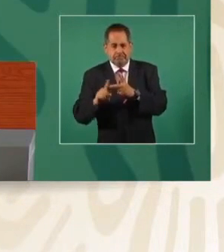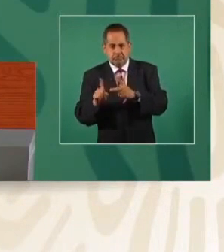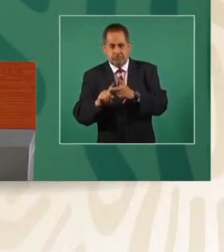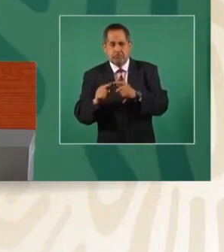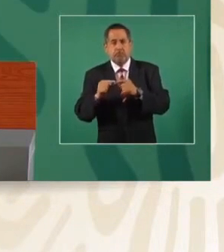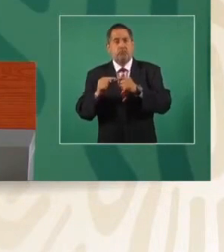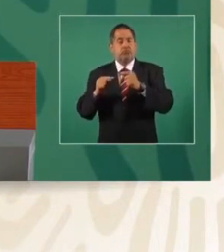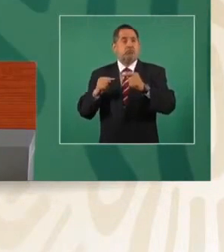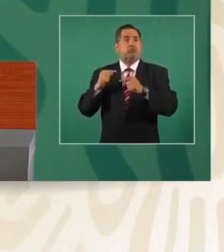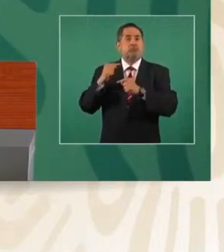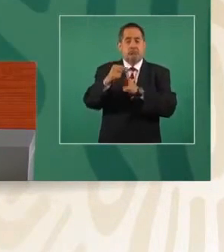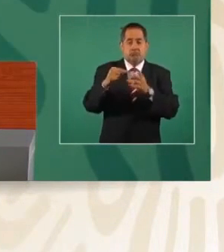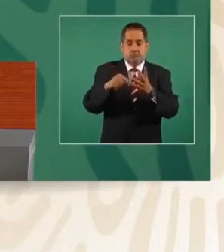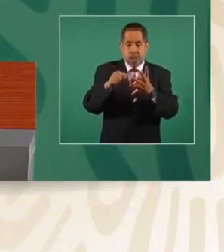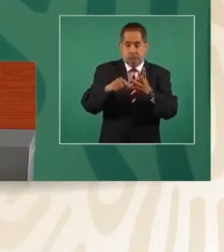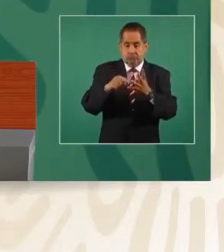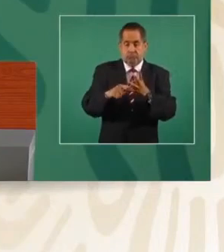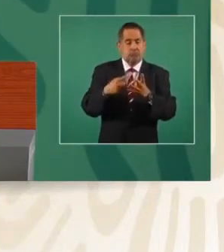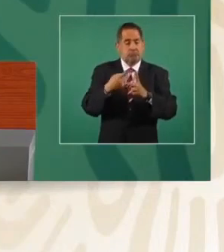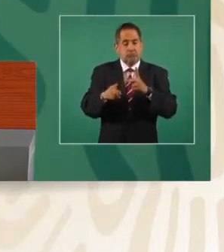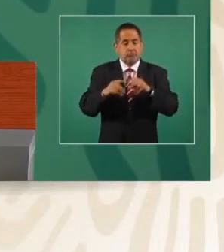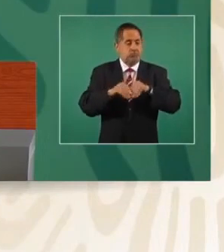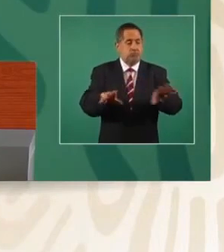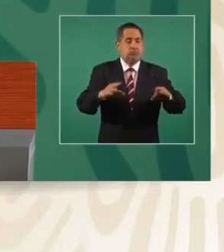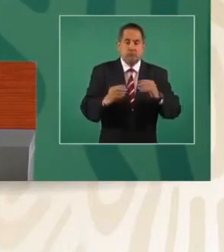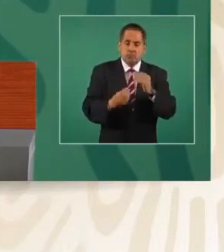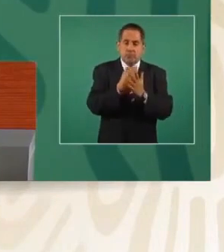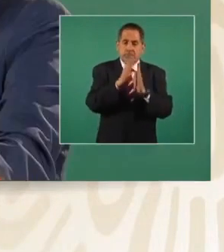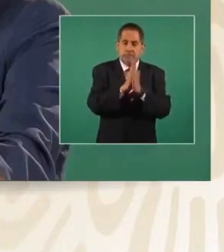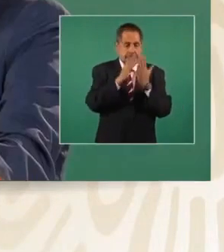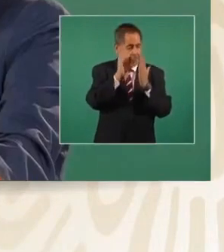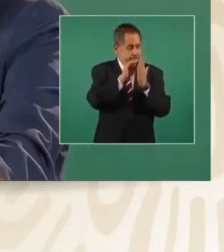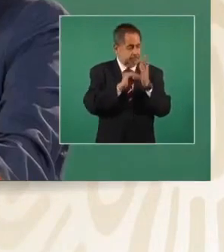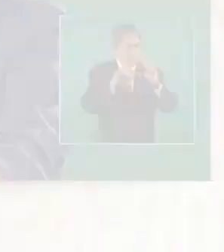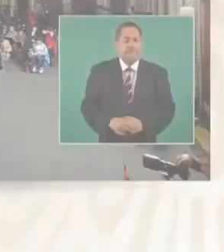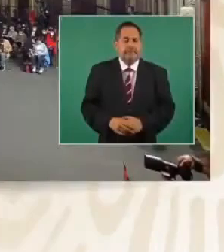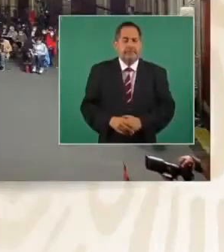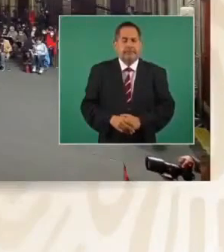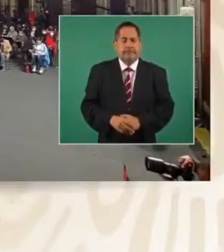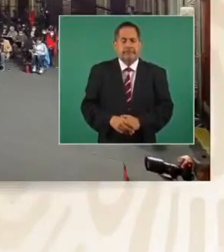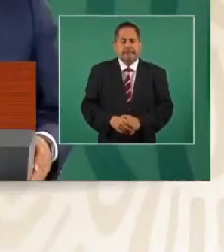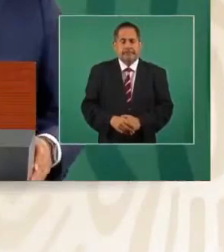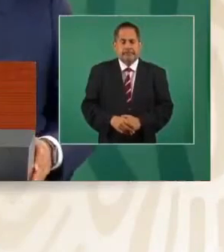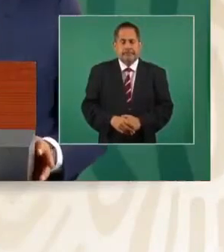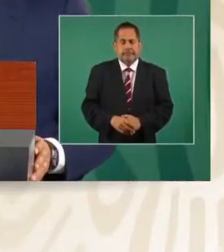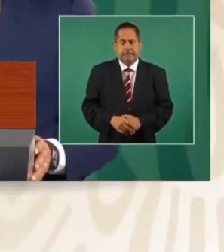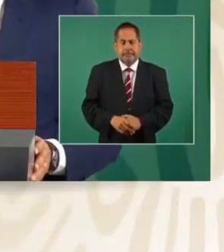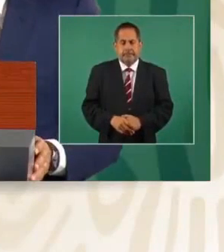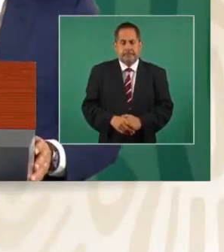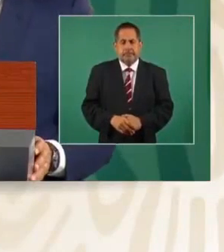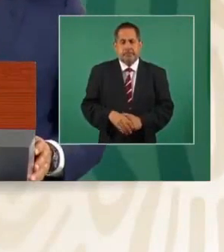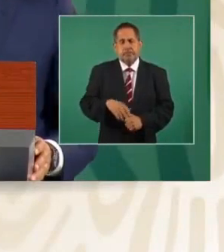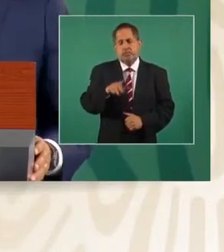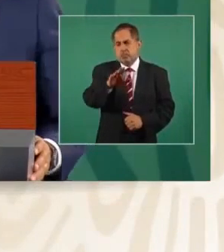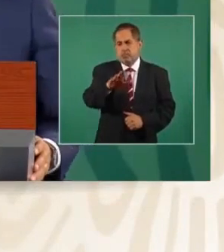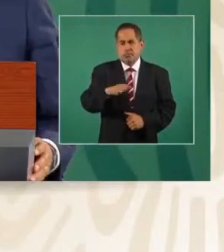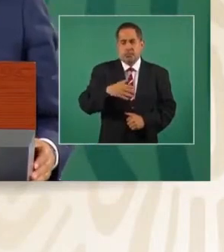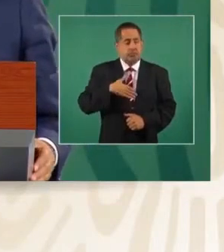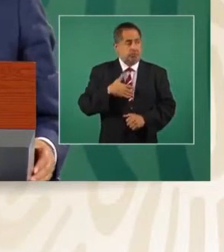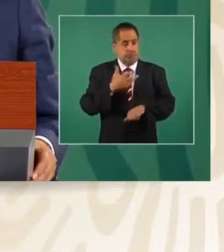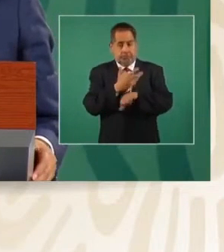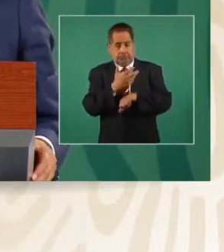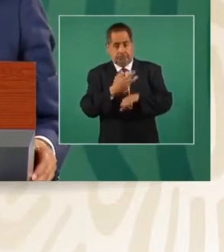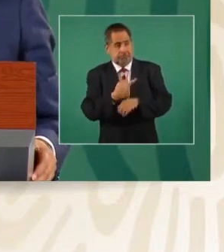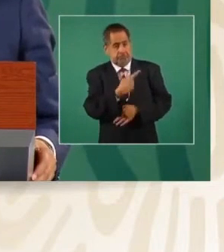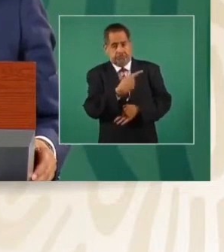ya vamos a tener nuevos contenidos educativos. Es muy buena la relación con el gobierno de